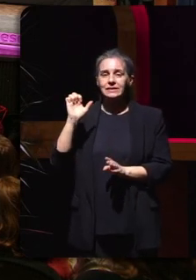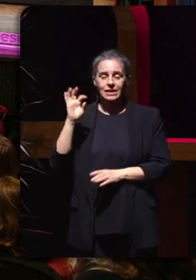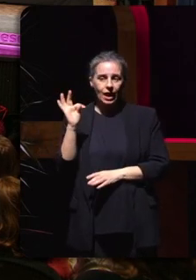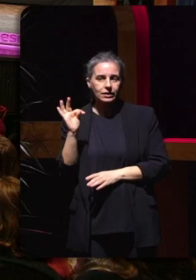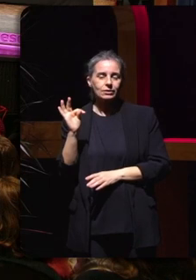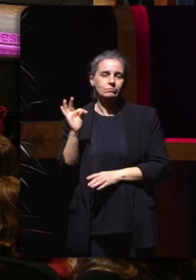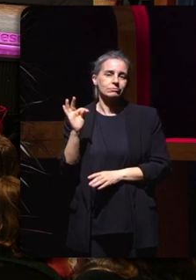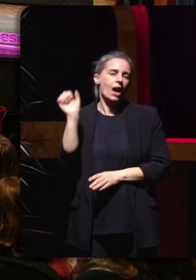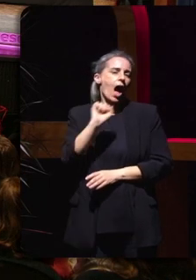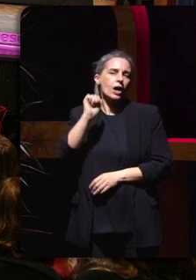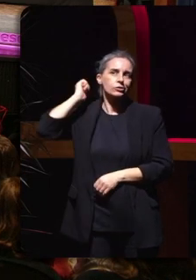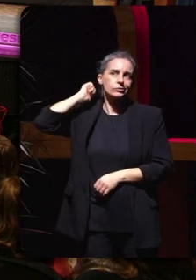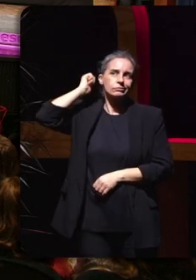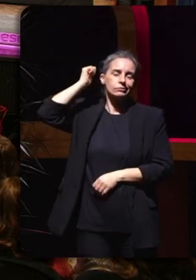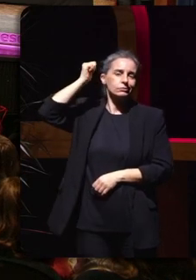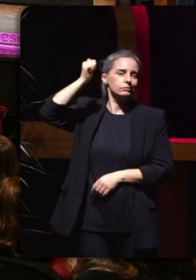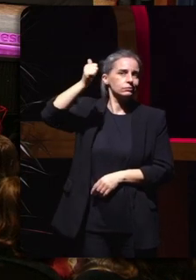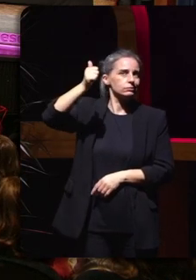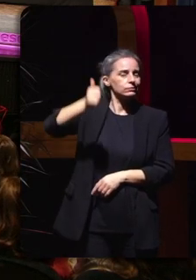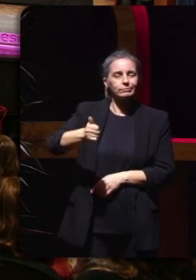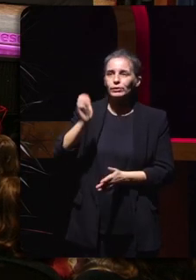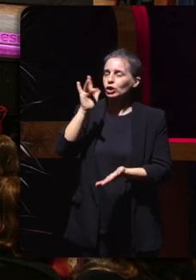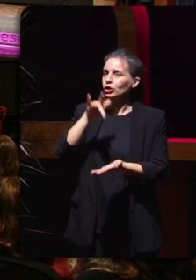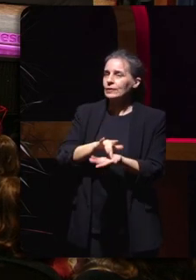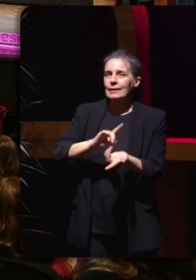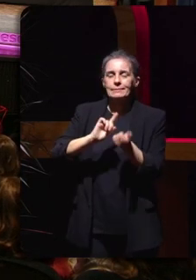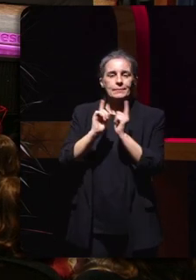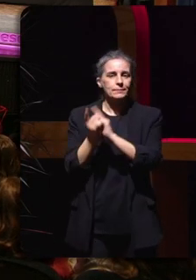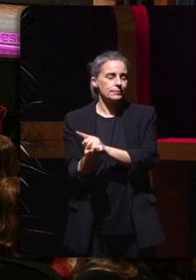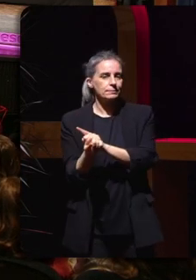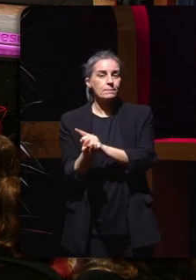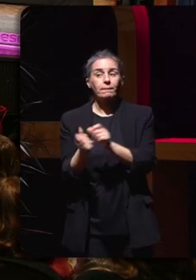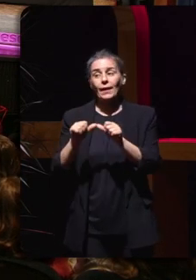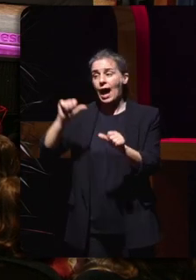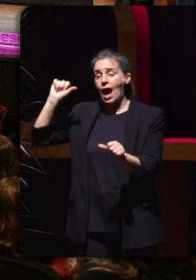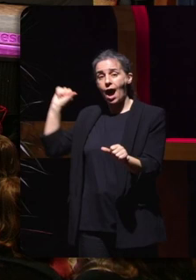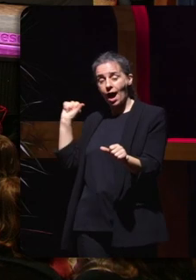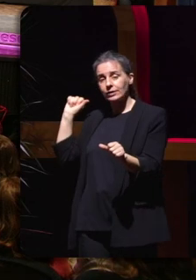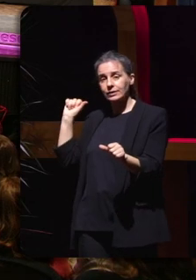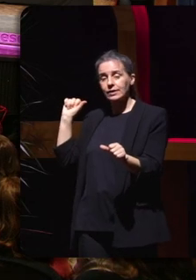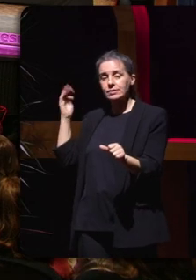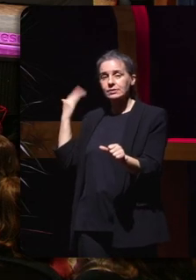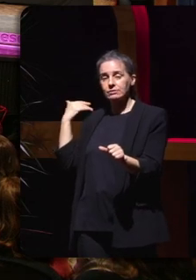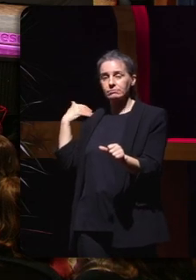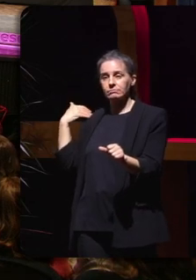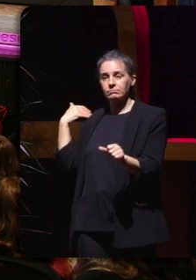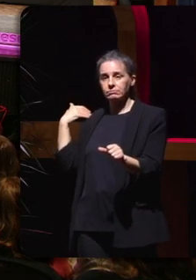y en parte por esto es que media antes era una